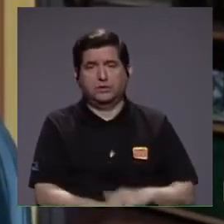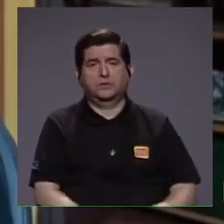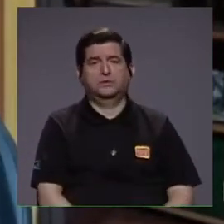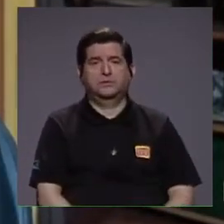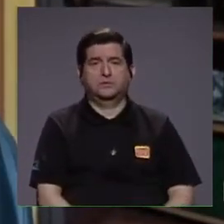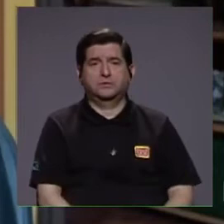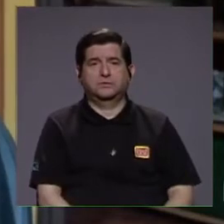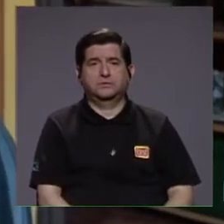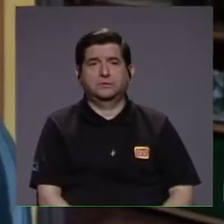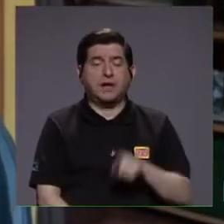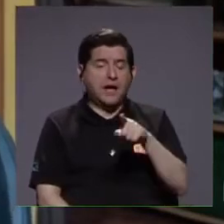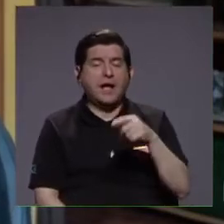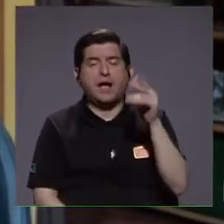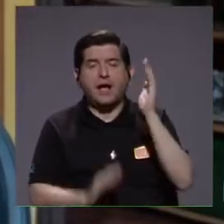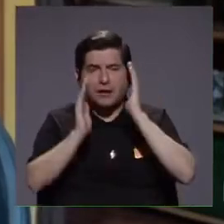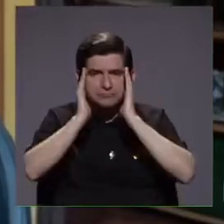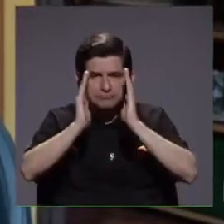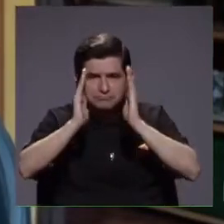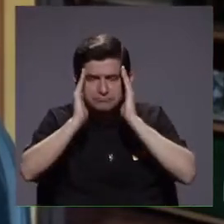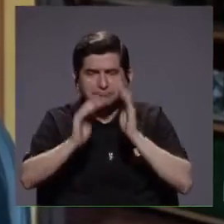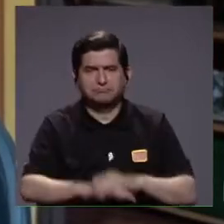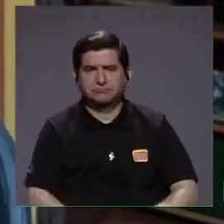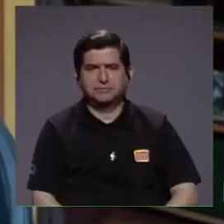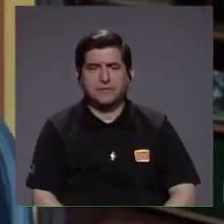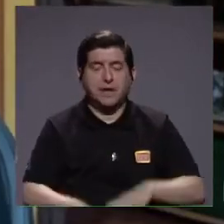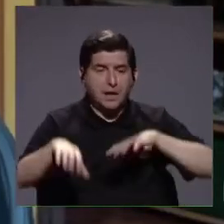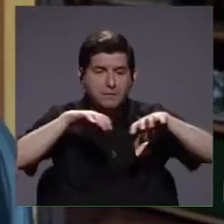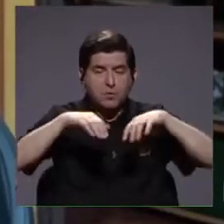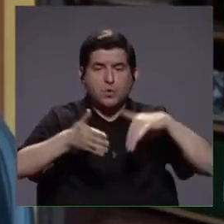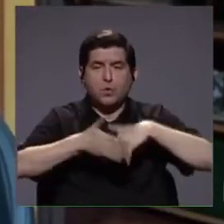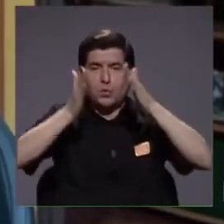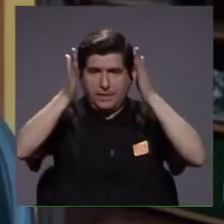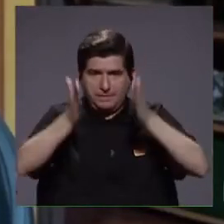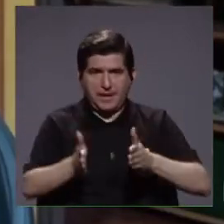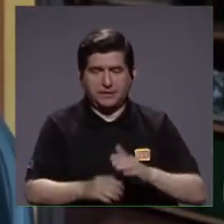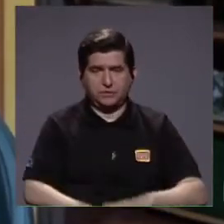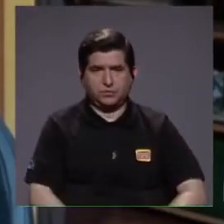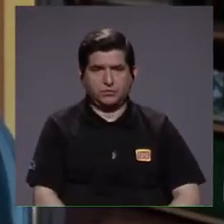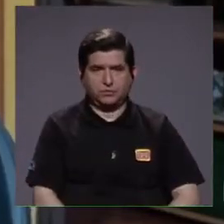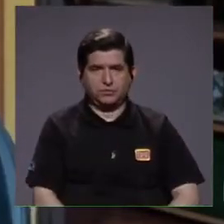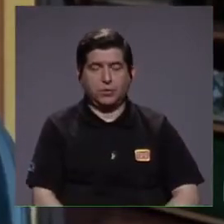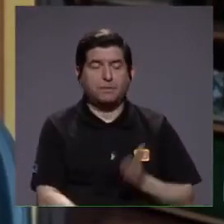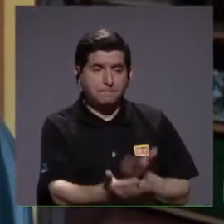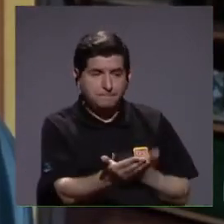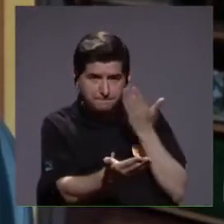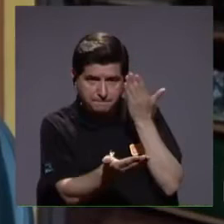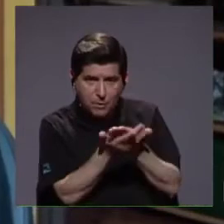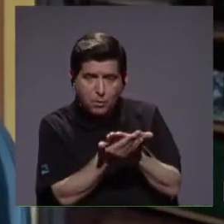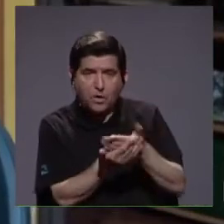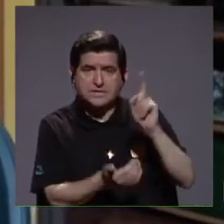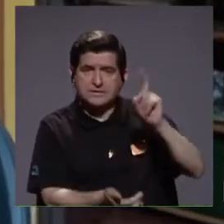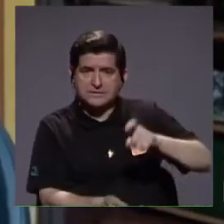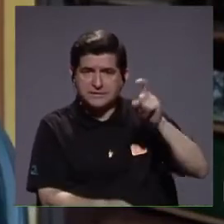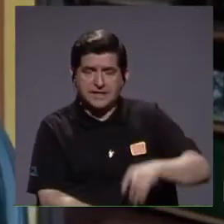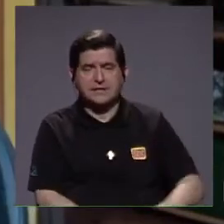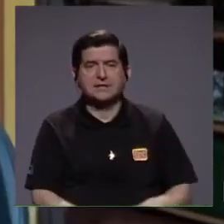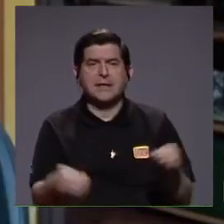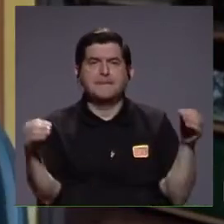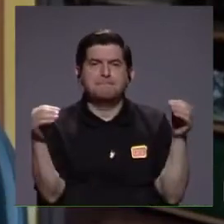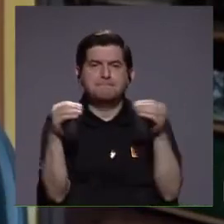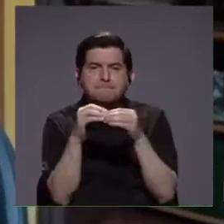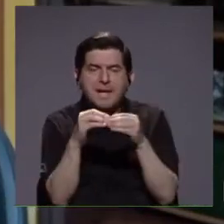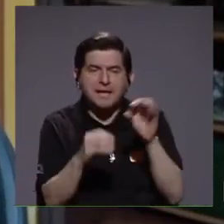pertinente para oír y escuchar al movimiento estudiantil con una propuesta que requiera de